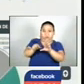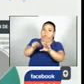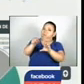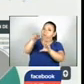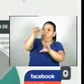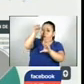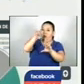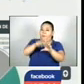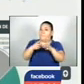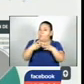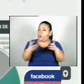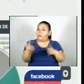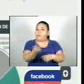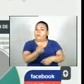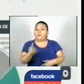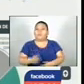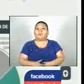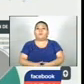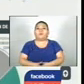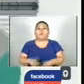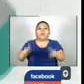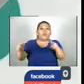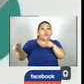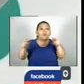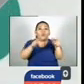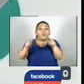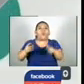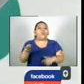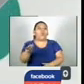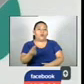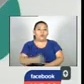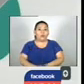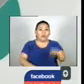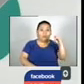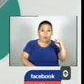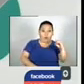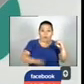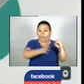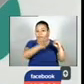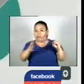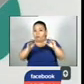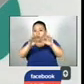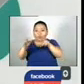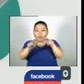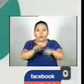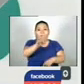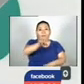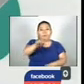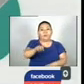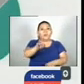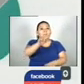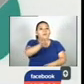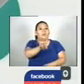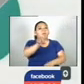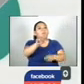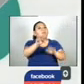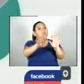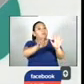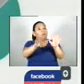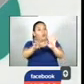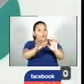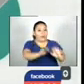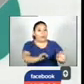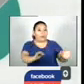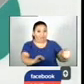de personas. En cuanto a las edades, estamos hablando de 0 a 9 años, 1,174